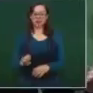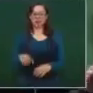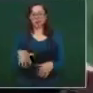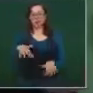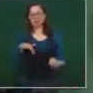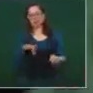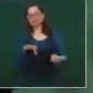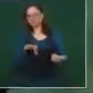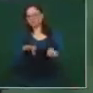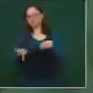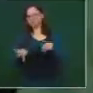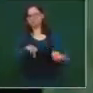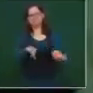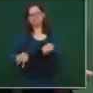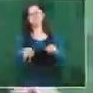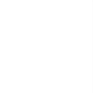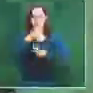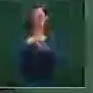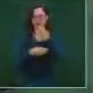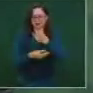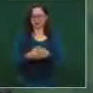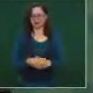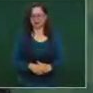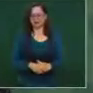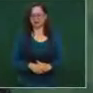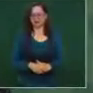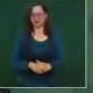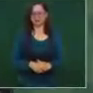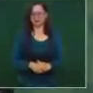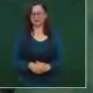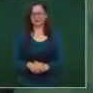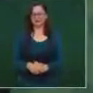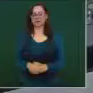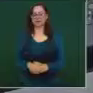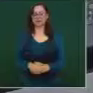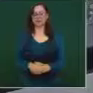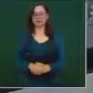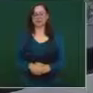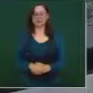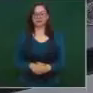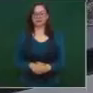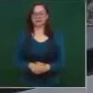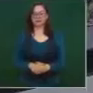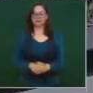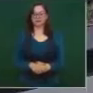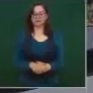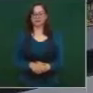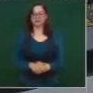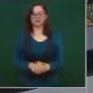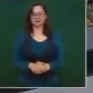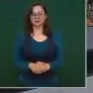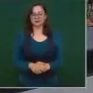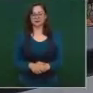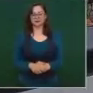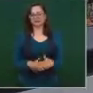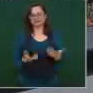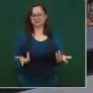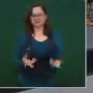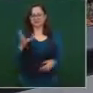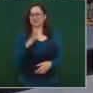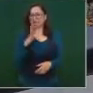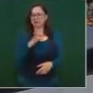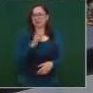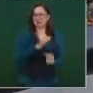trabajo de primera y otros.